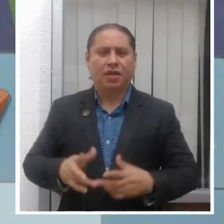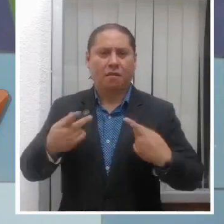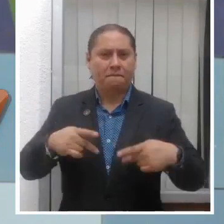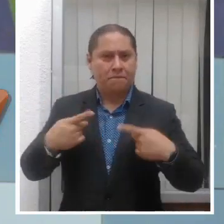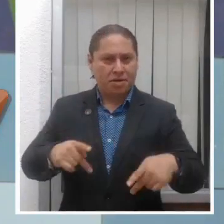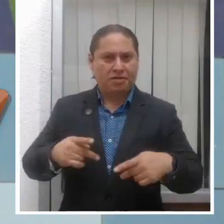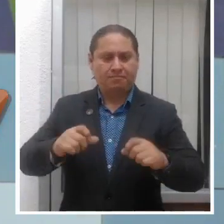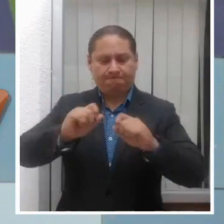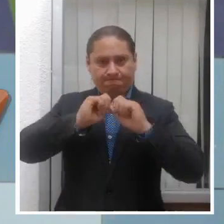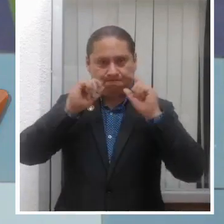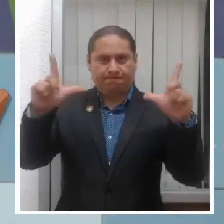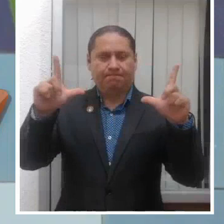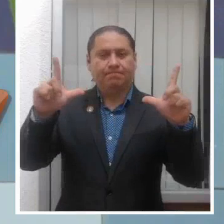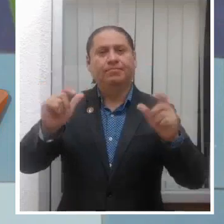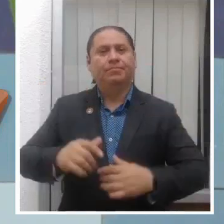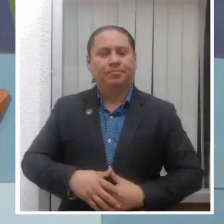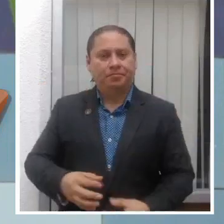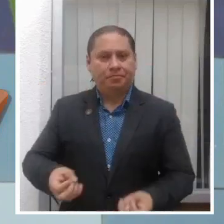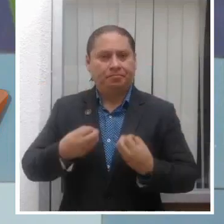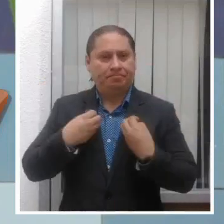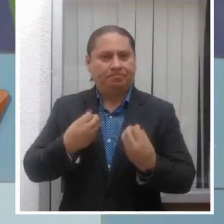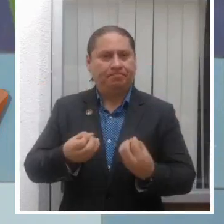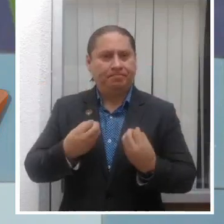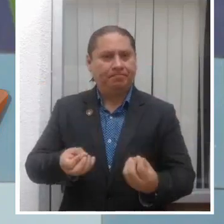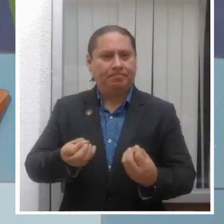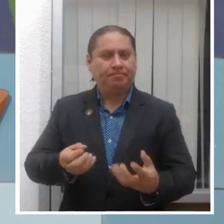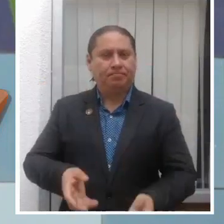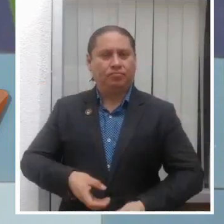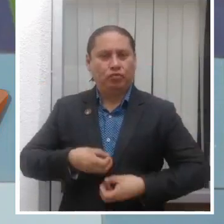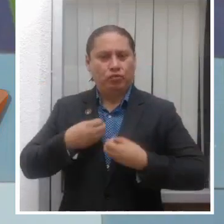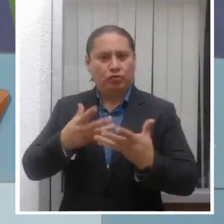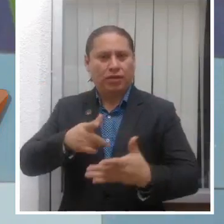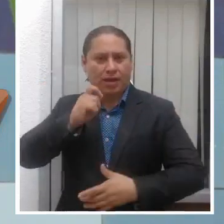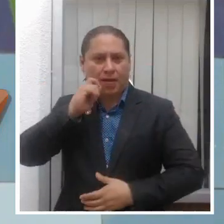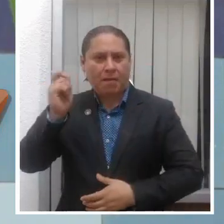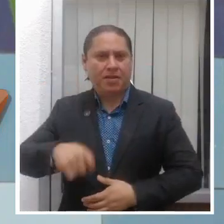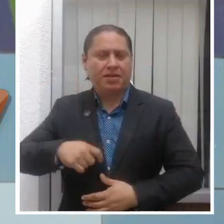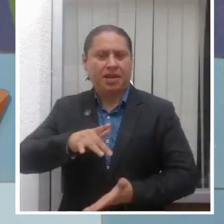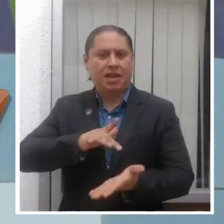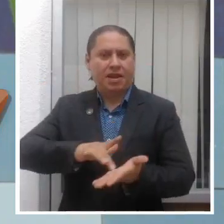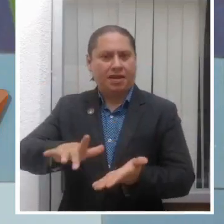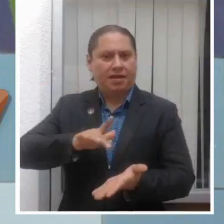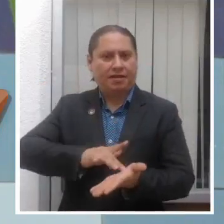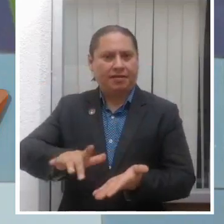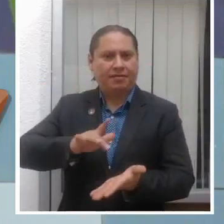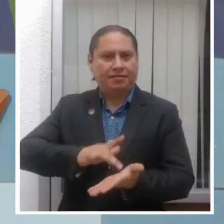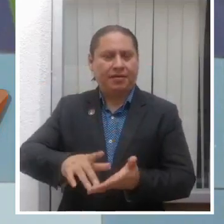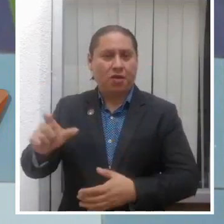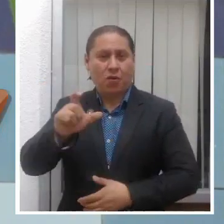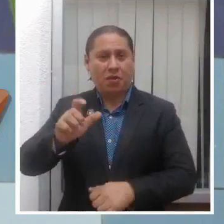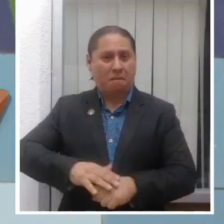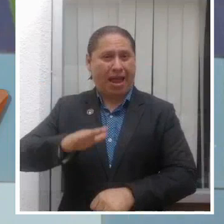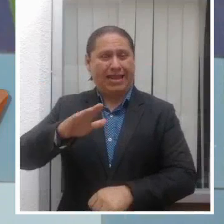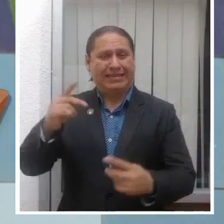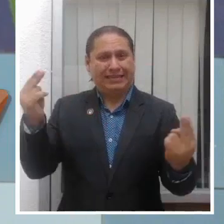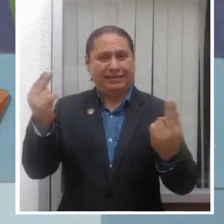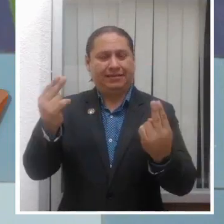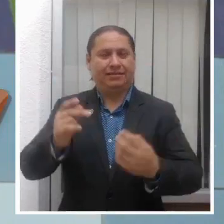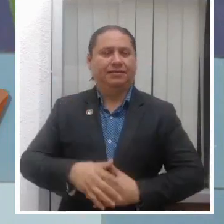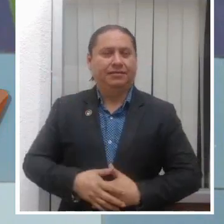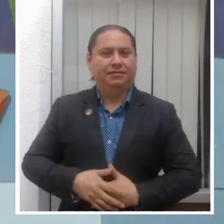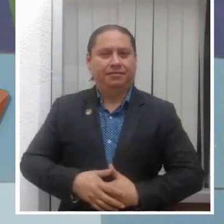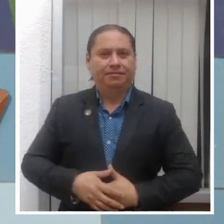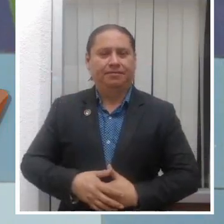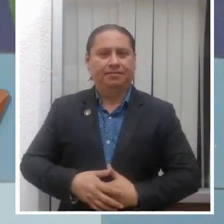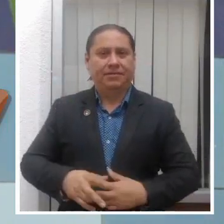Personas a las que admiro, muchos que me dieron su amistad y apoyo cuando más lo necesité. Sin su